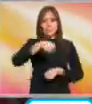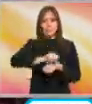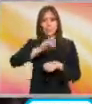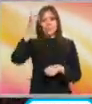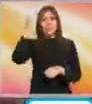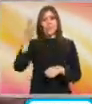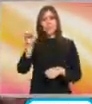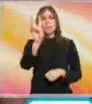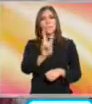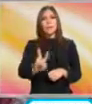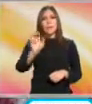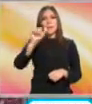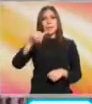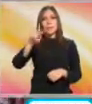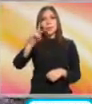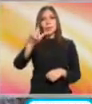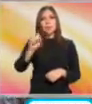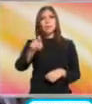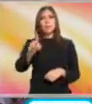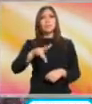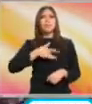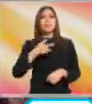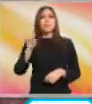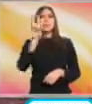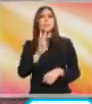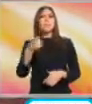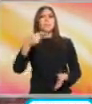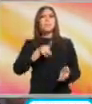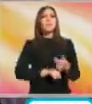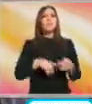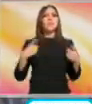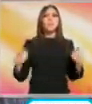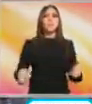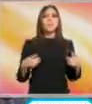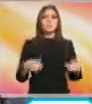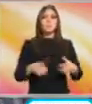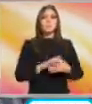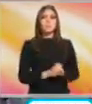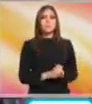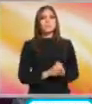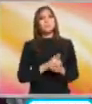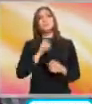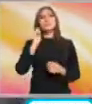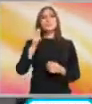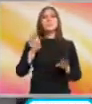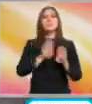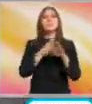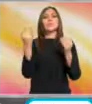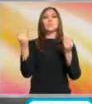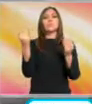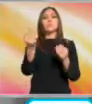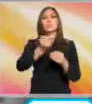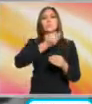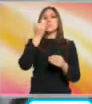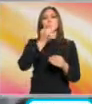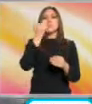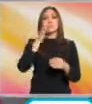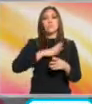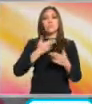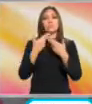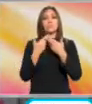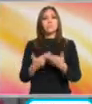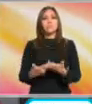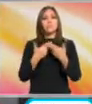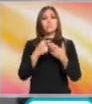Un viernes de amapolas es un viernes de dolores. Era cuando las amapolas abundaban y pues esta flor